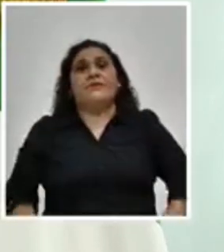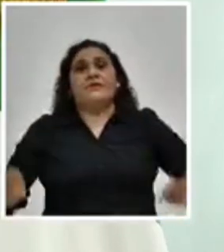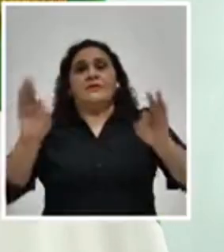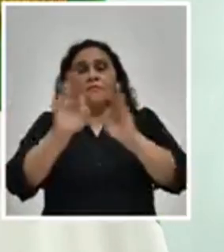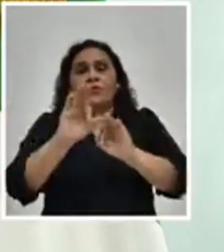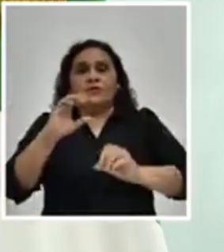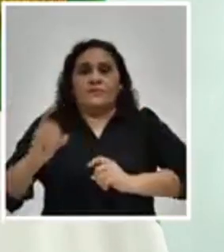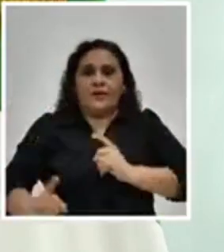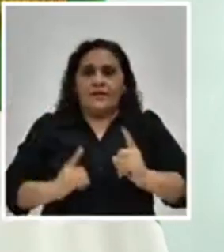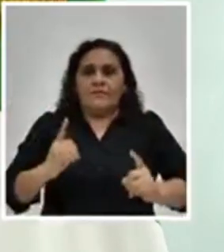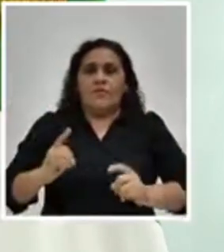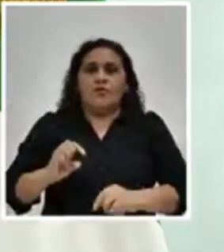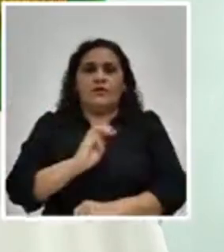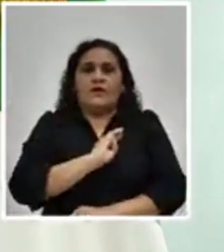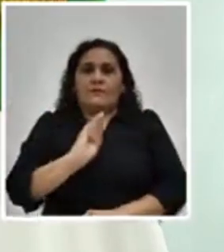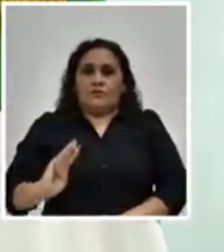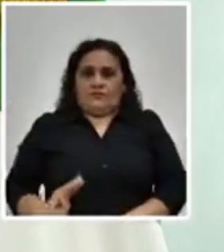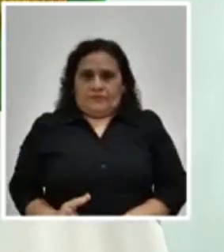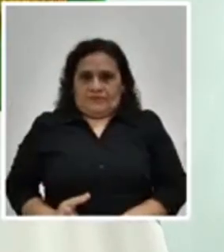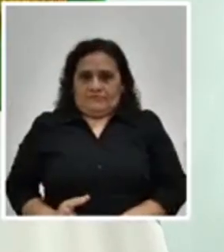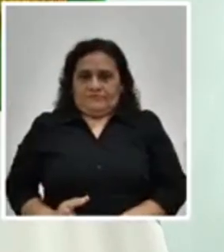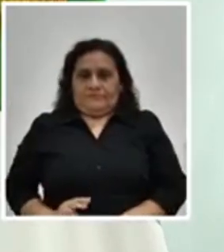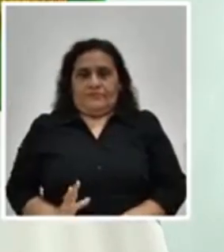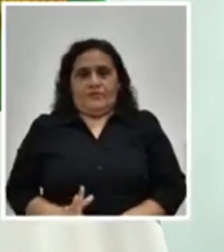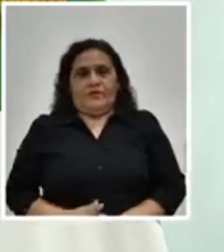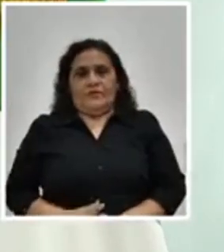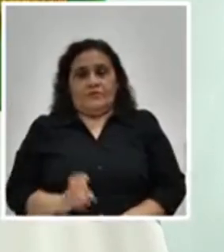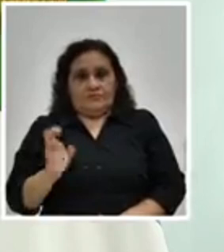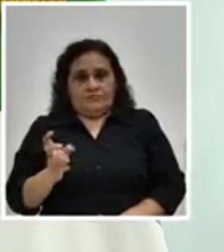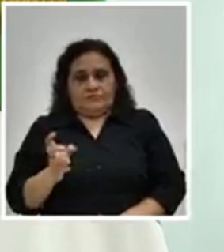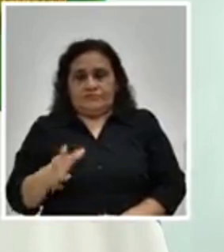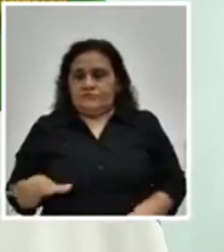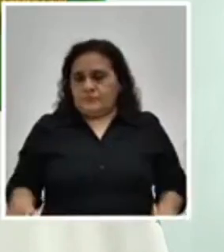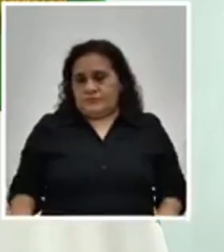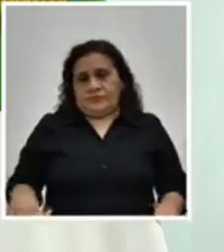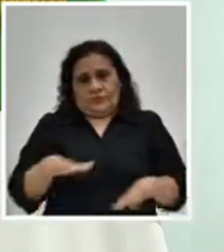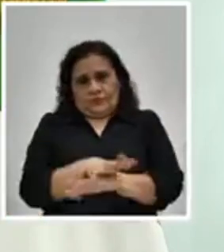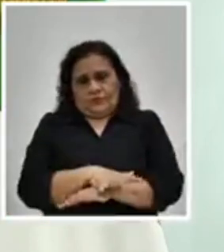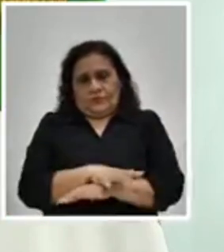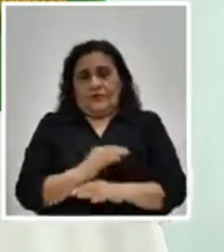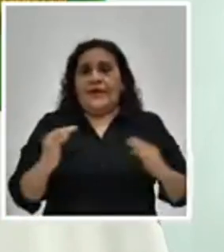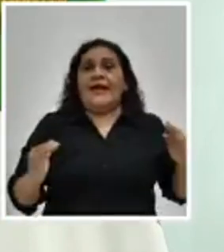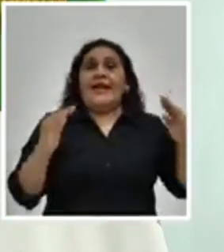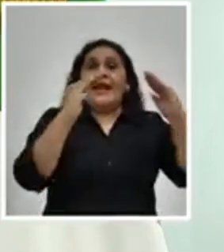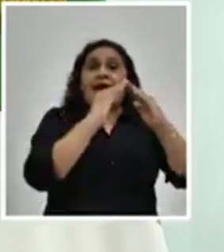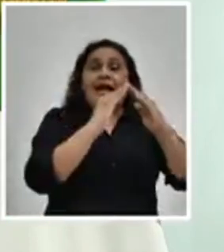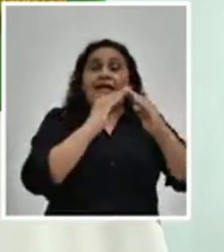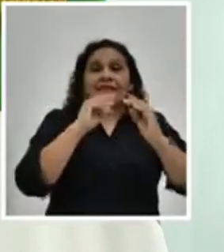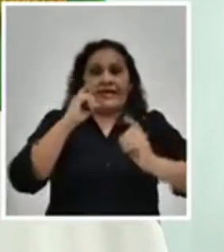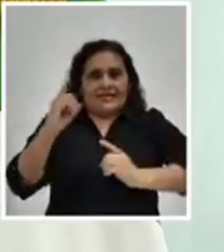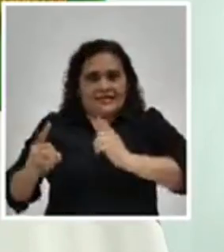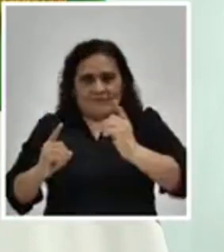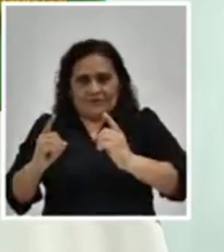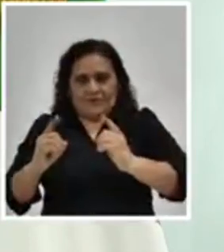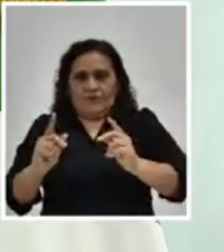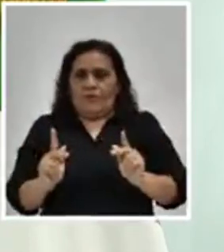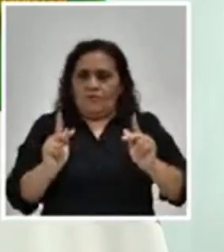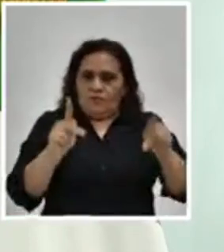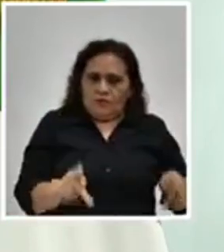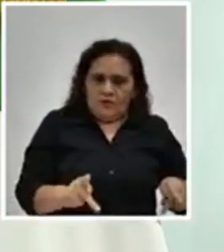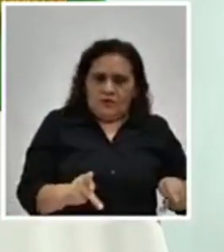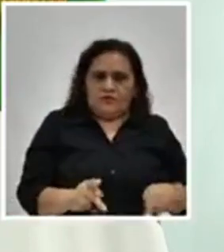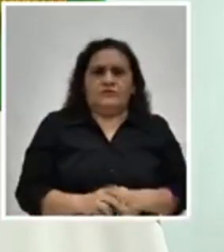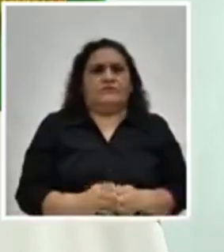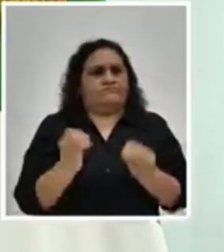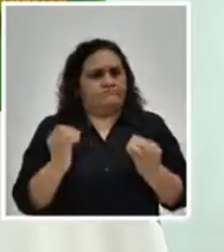municipal. Esta unidad se ha convertido en la casa del deporte. Progreso es sede de grandes